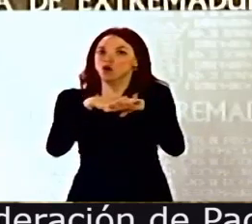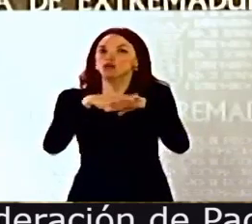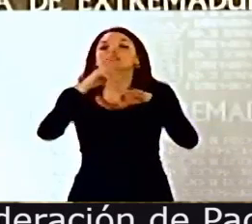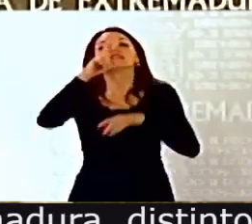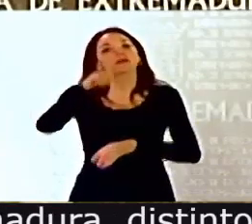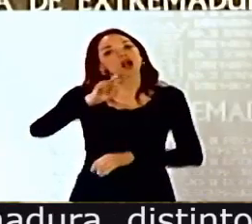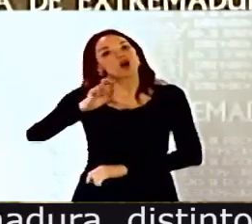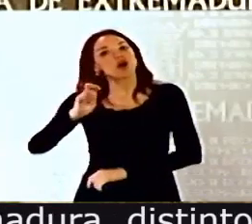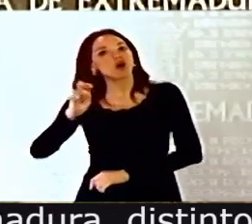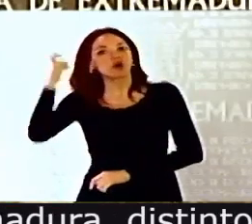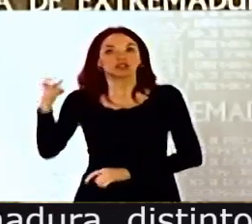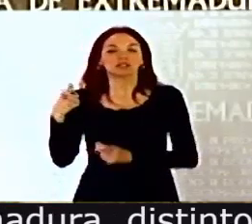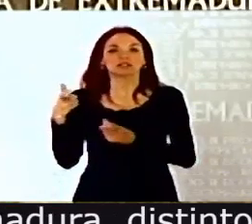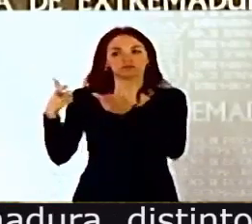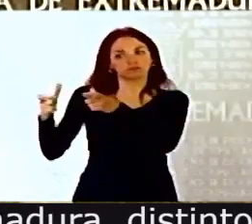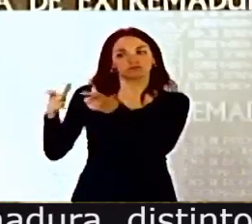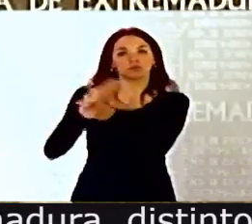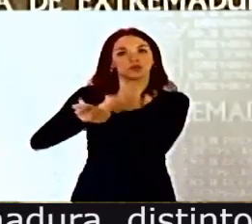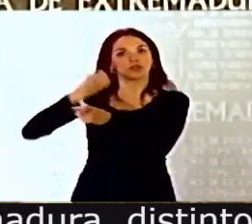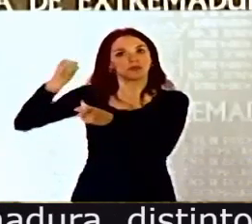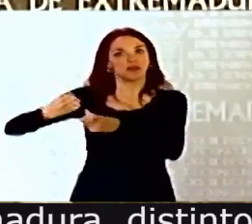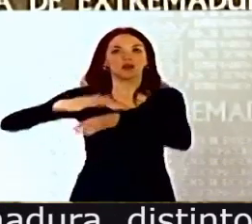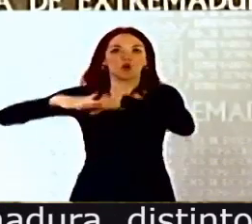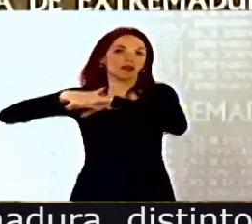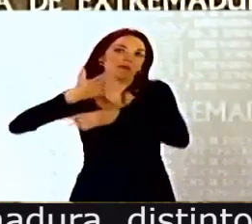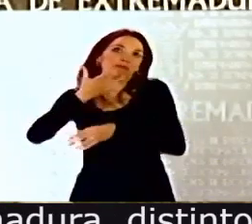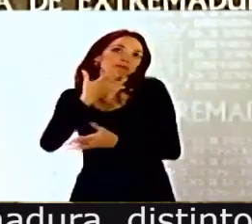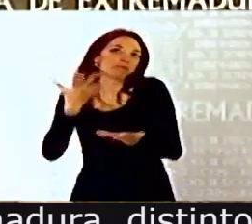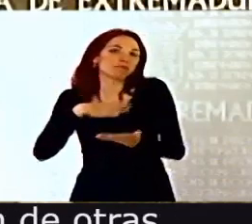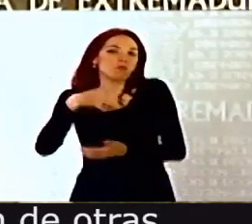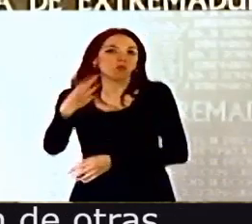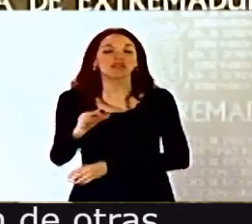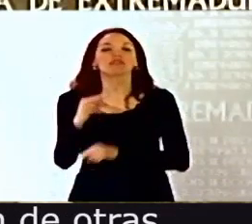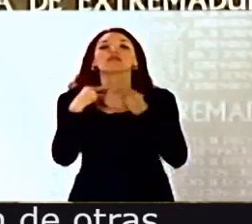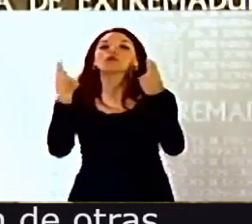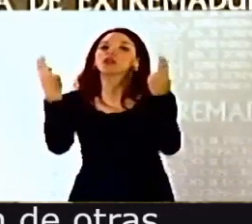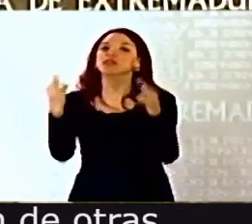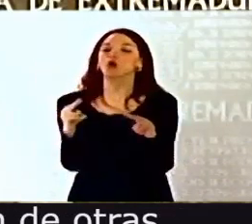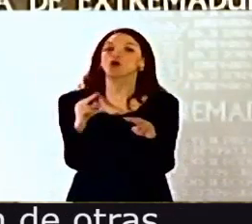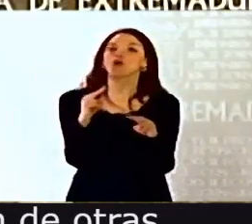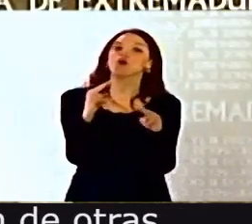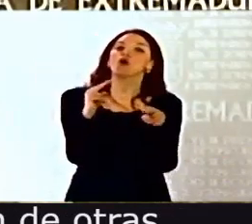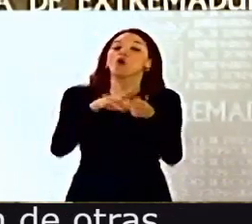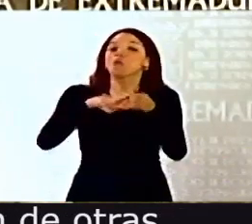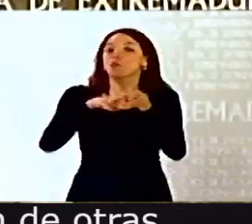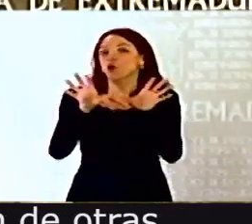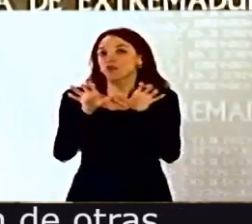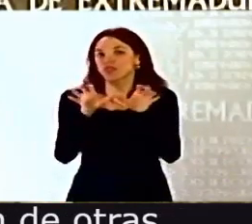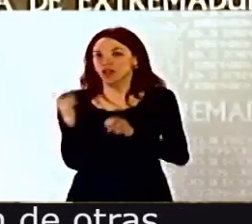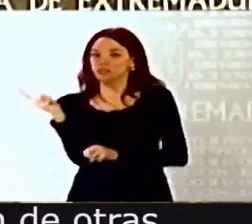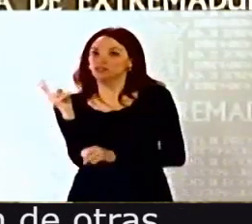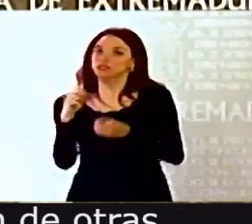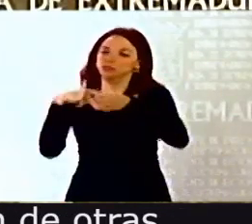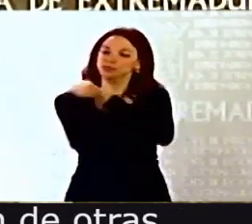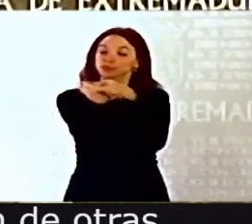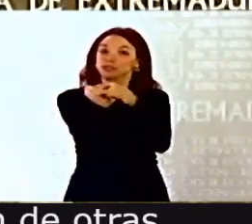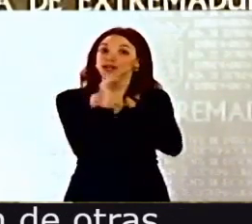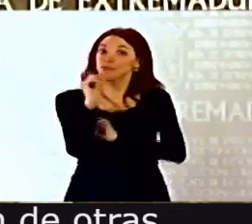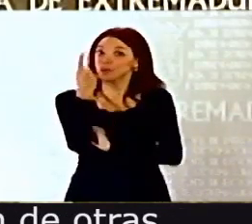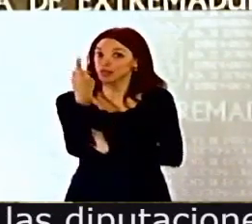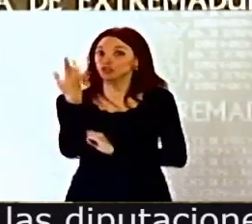estructuras supramunicipales de gobernanza, como pueden ser las diputaciones provinciales. Entrará en vigor una vez que se publique en el Diario Oficial